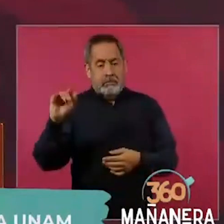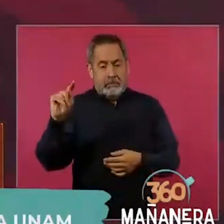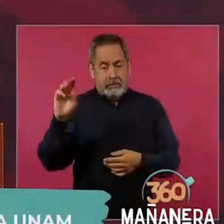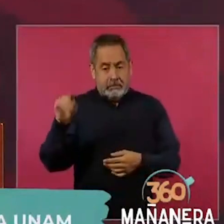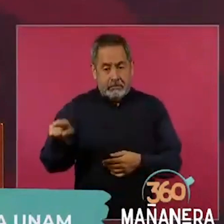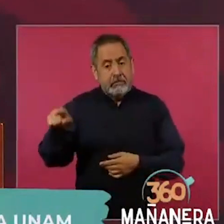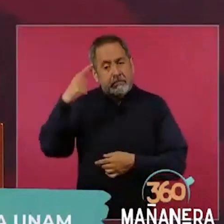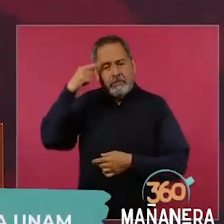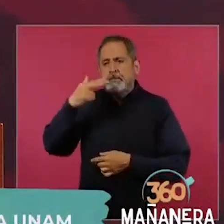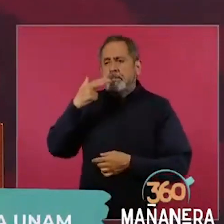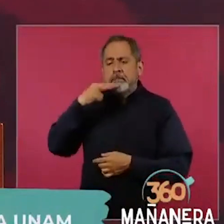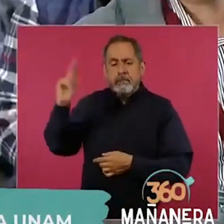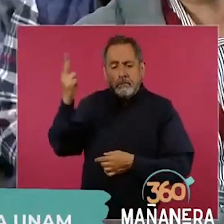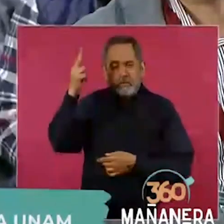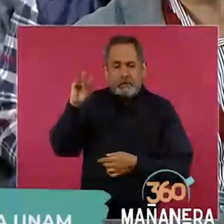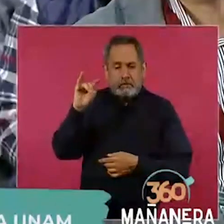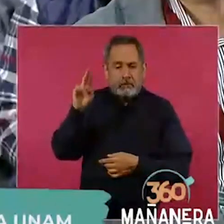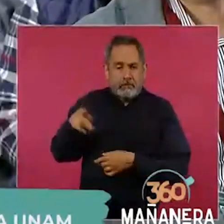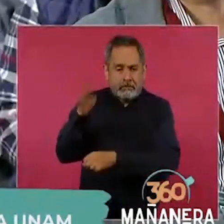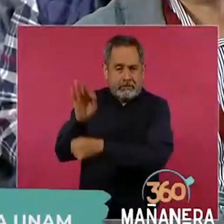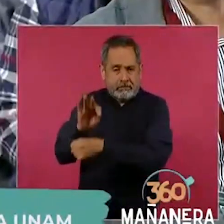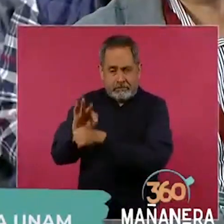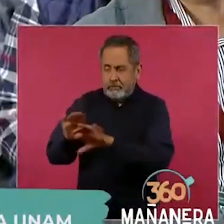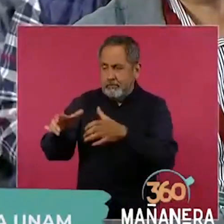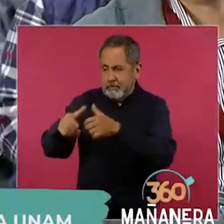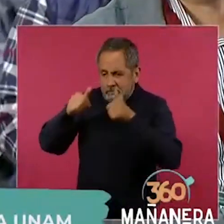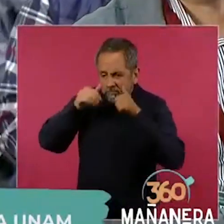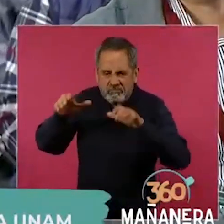fundamentalmente de intereses